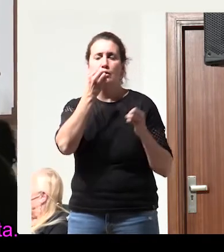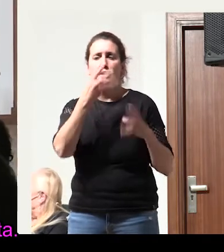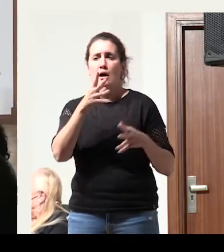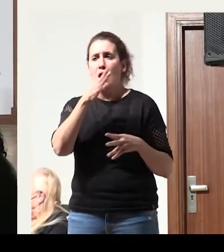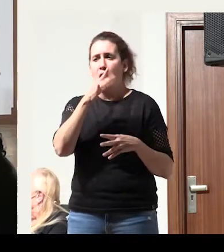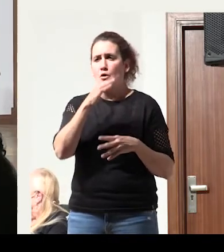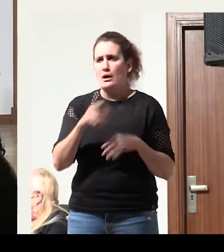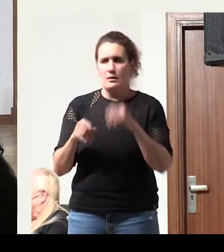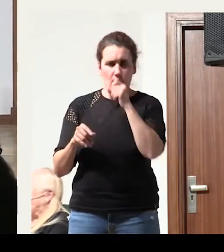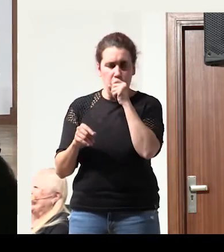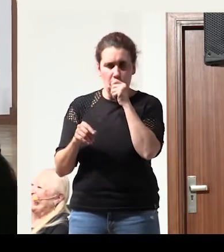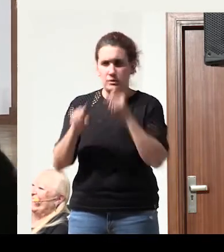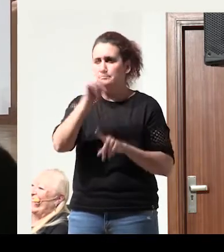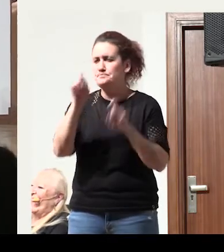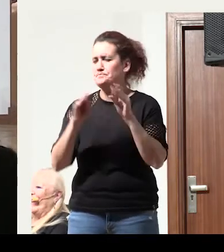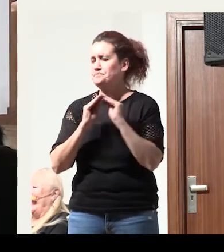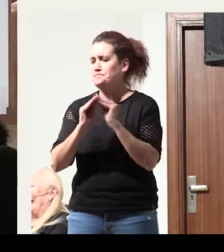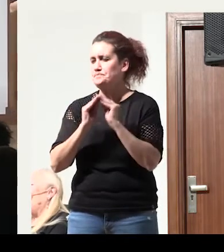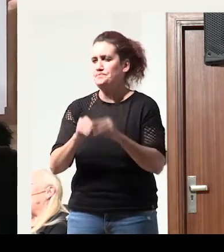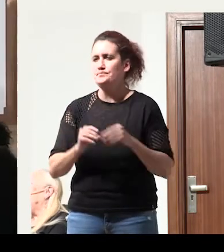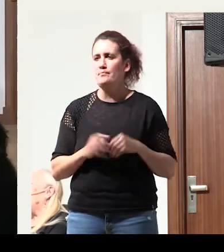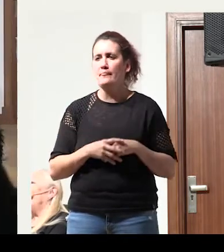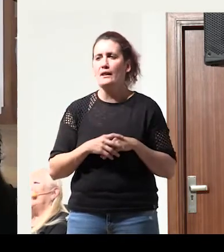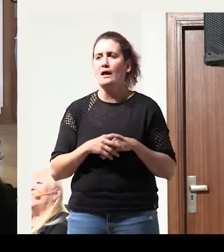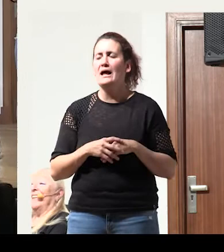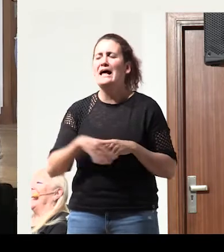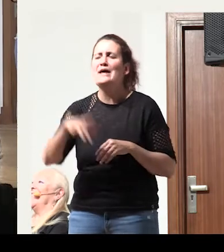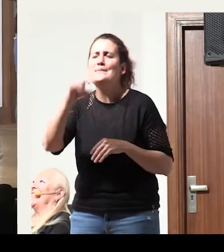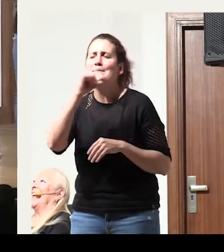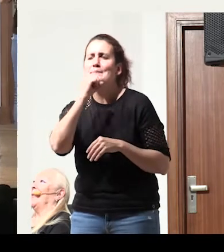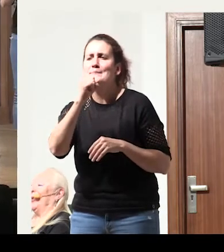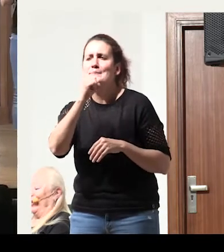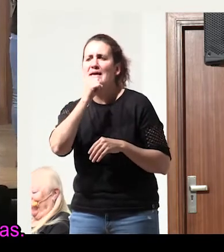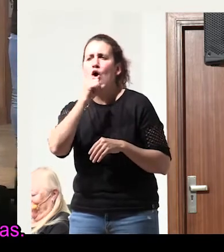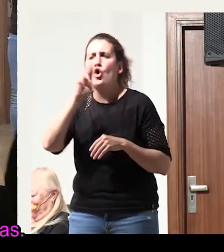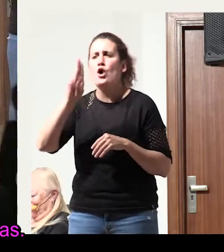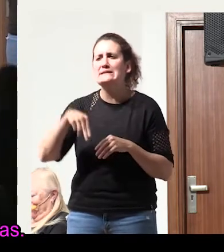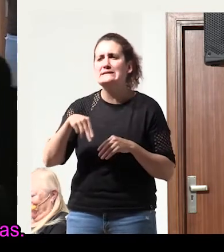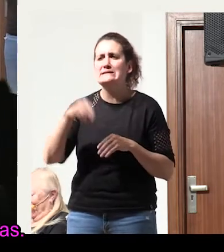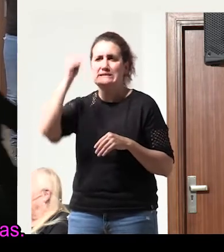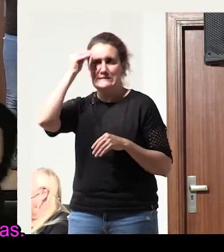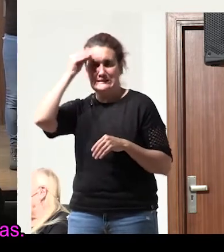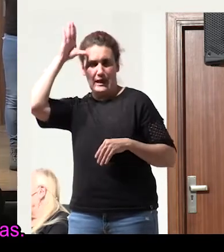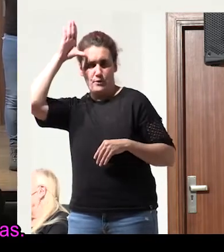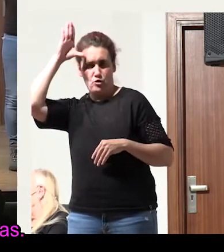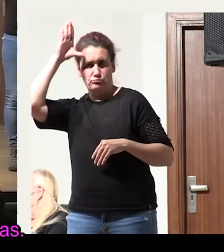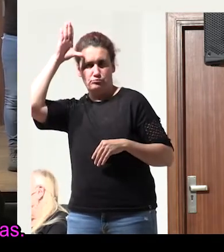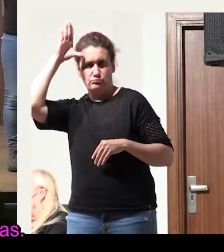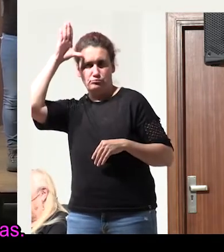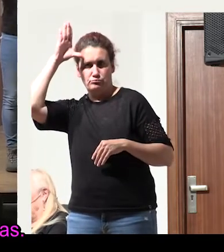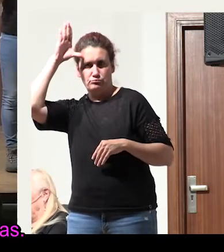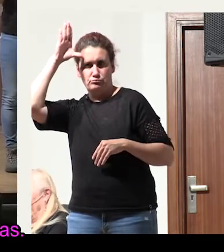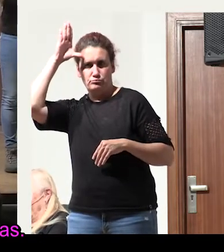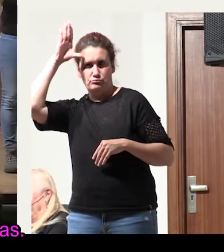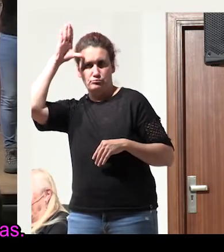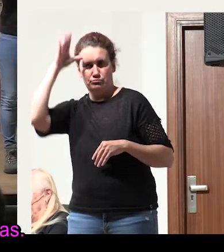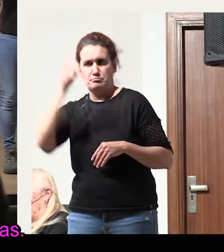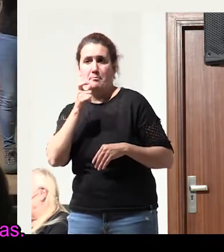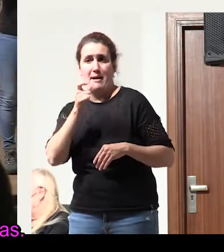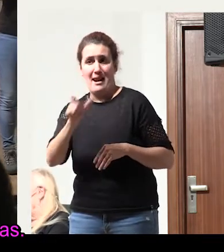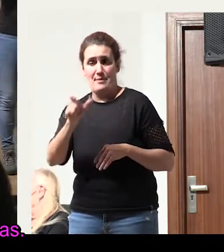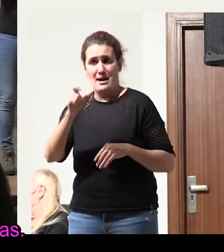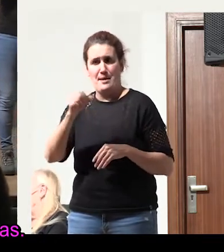pregunta. A ver, el viejo es el sabio. El sustantivo viejo tiene